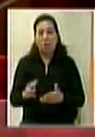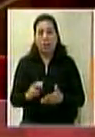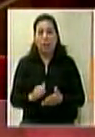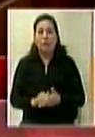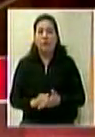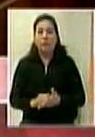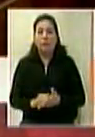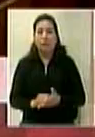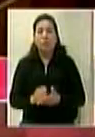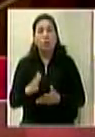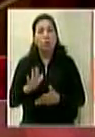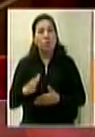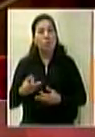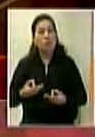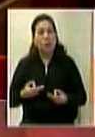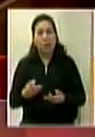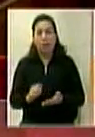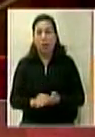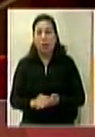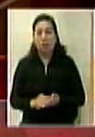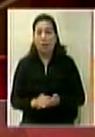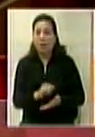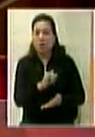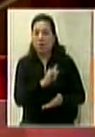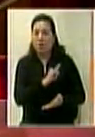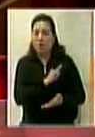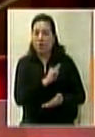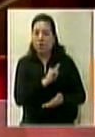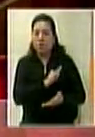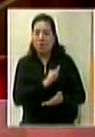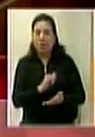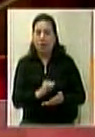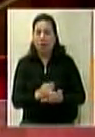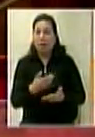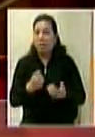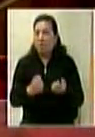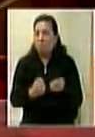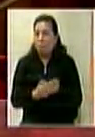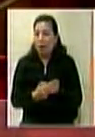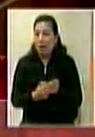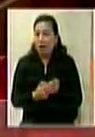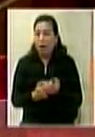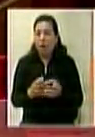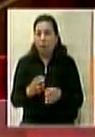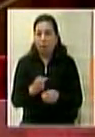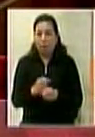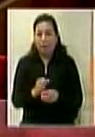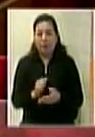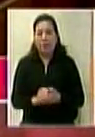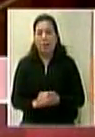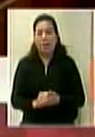incrementar su presupuesto institucional al amparo de los logros obtenidos.